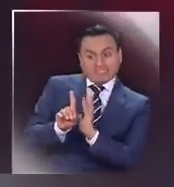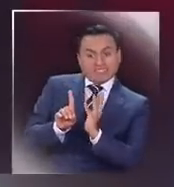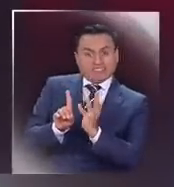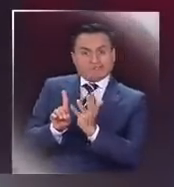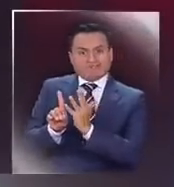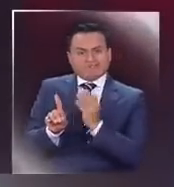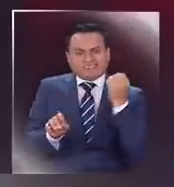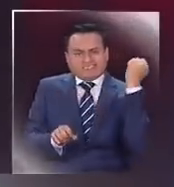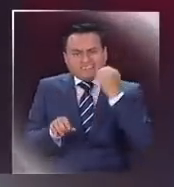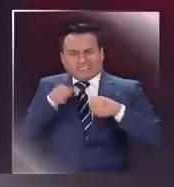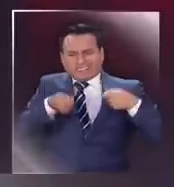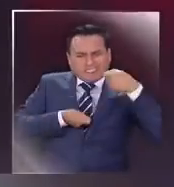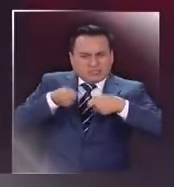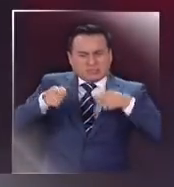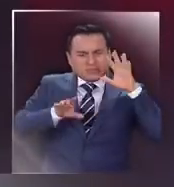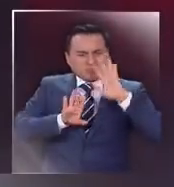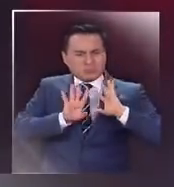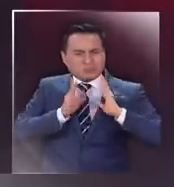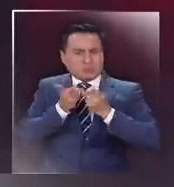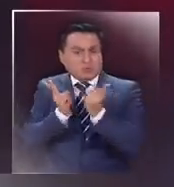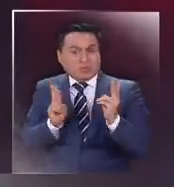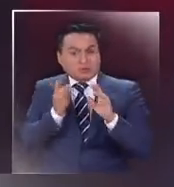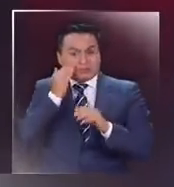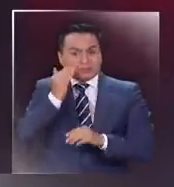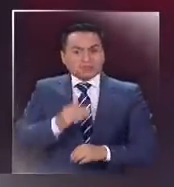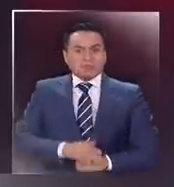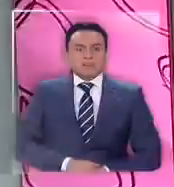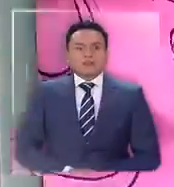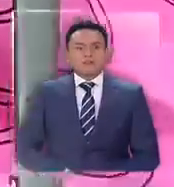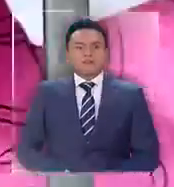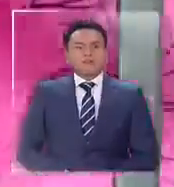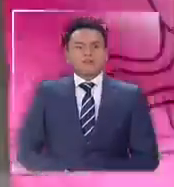un linchamiento público.